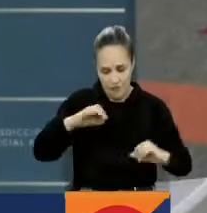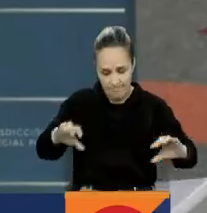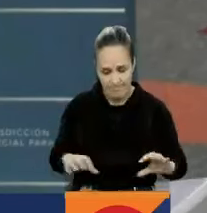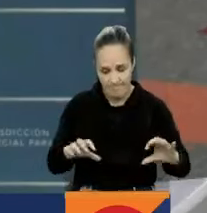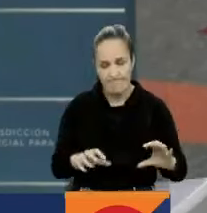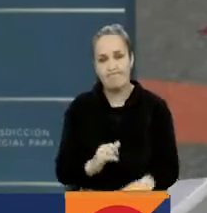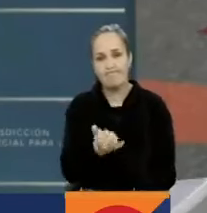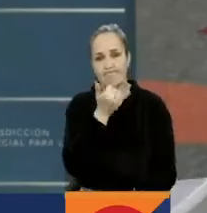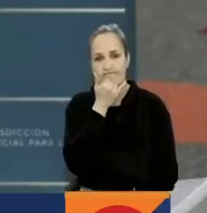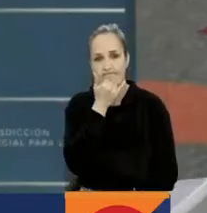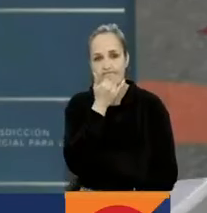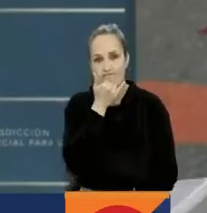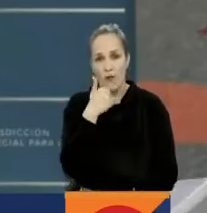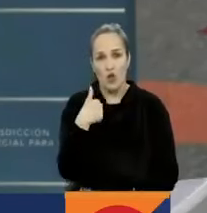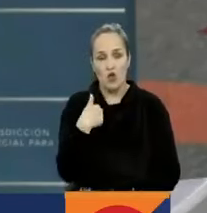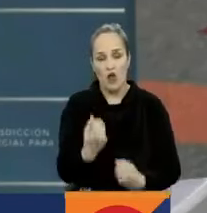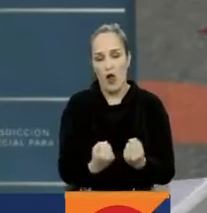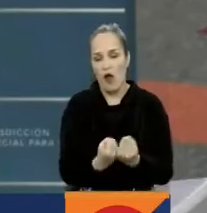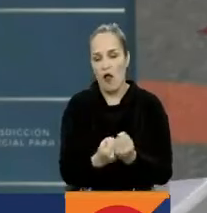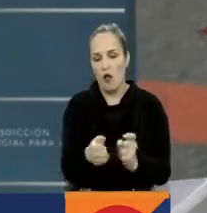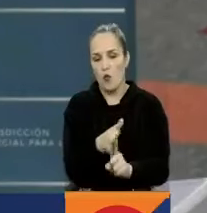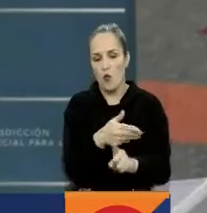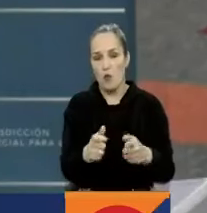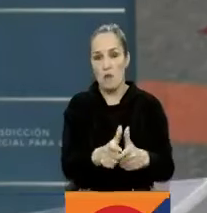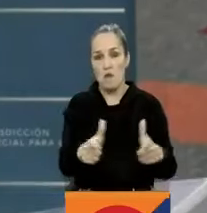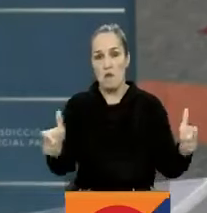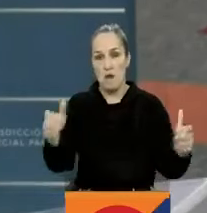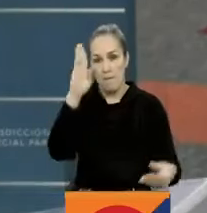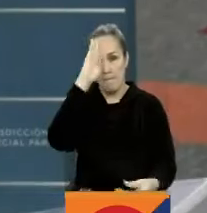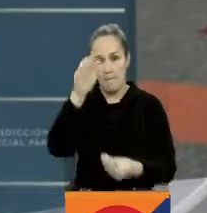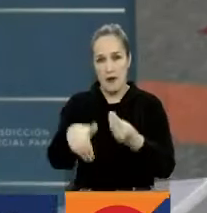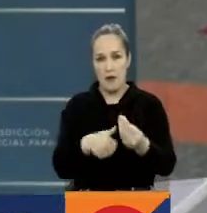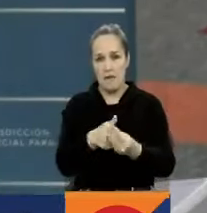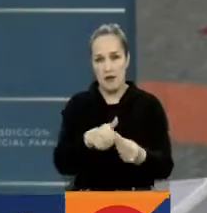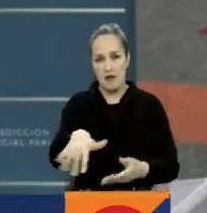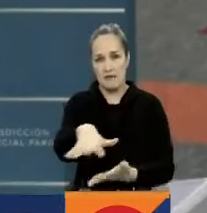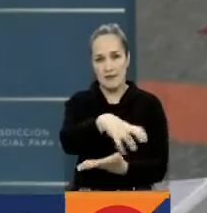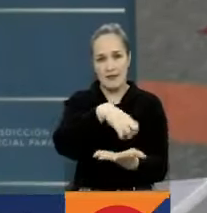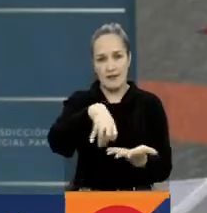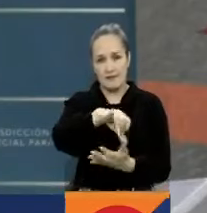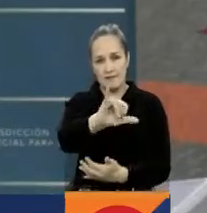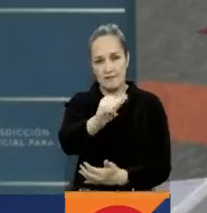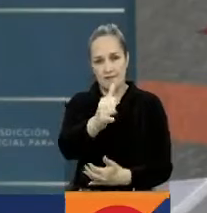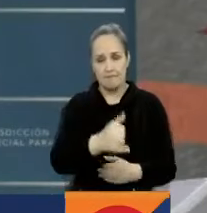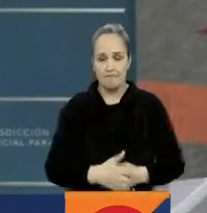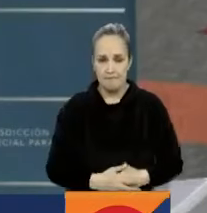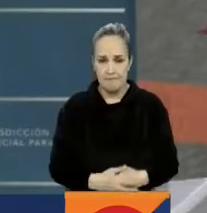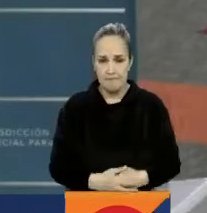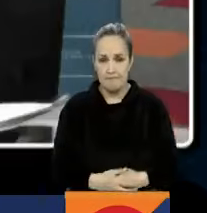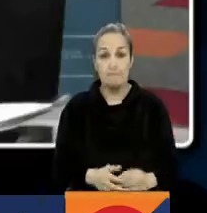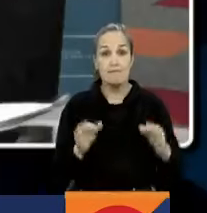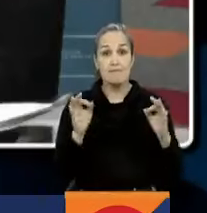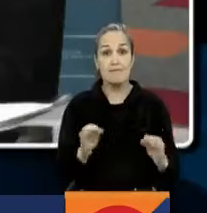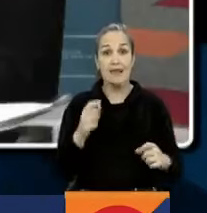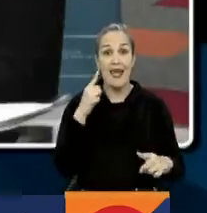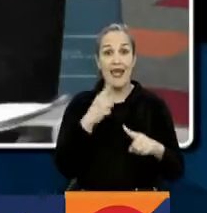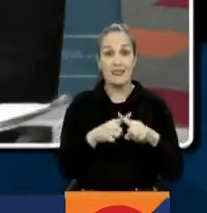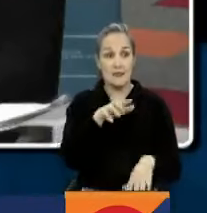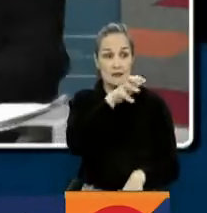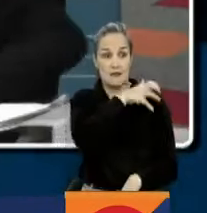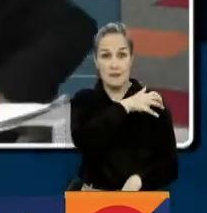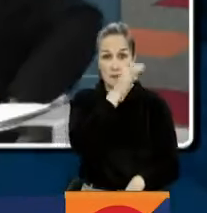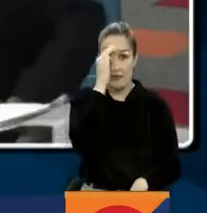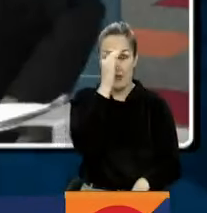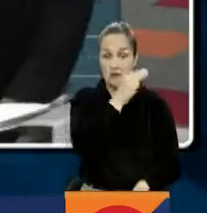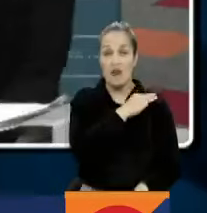permití que crecieran los grupos paramilitares en el departamento El condenado oficial en retiro dijo que se